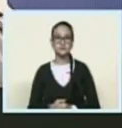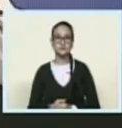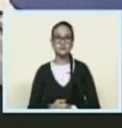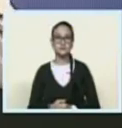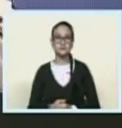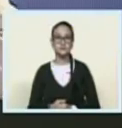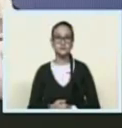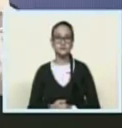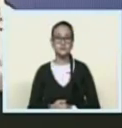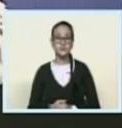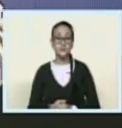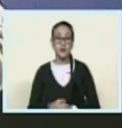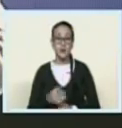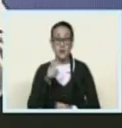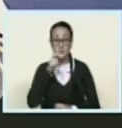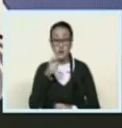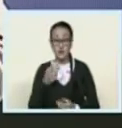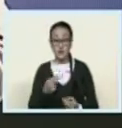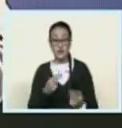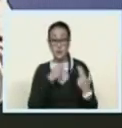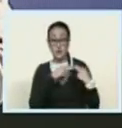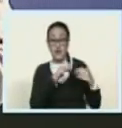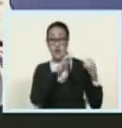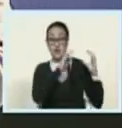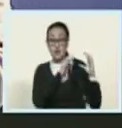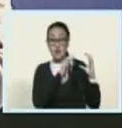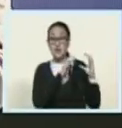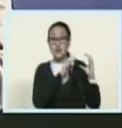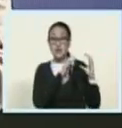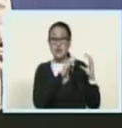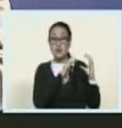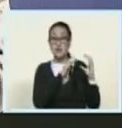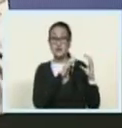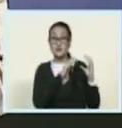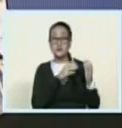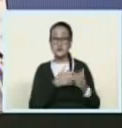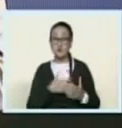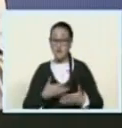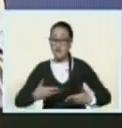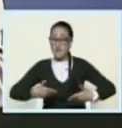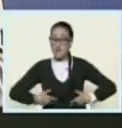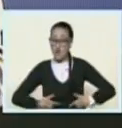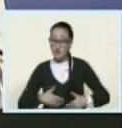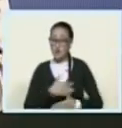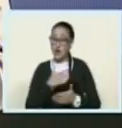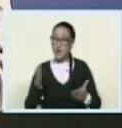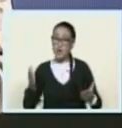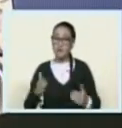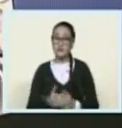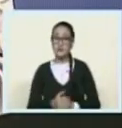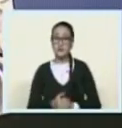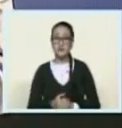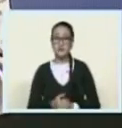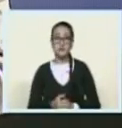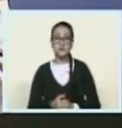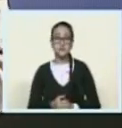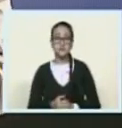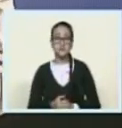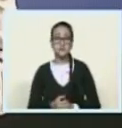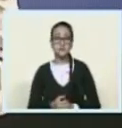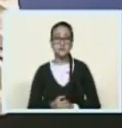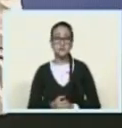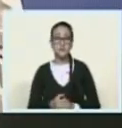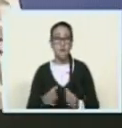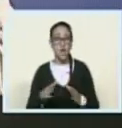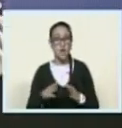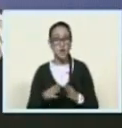Y los que tenemos grandes responsabilidades, nos toca entonces grandes esfuerzos. Pero nadie está exento